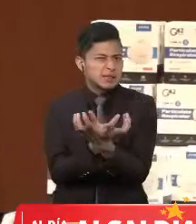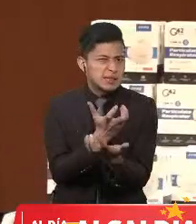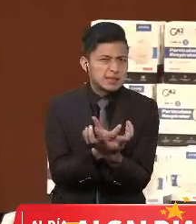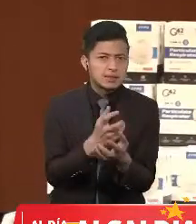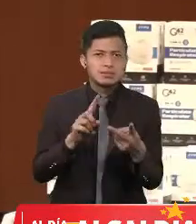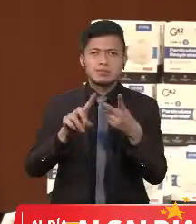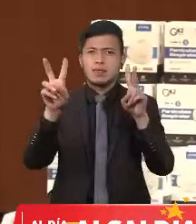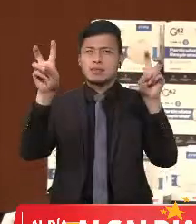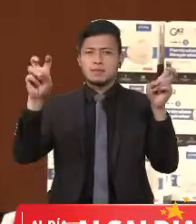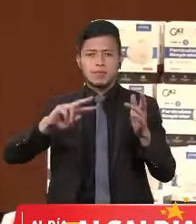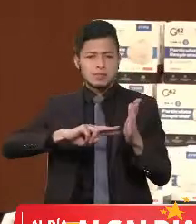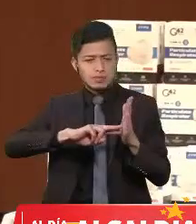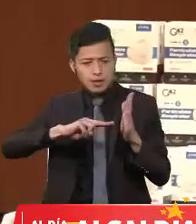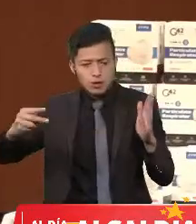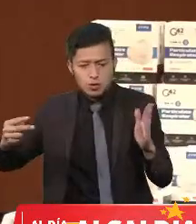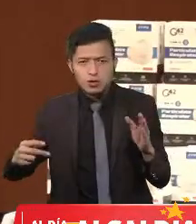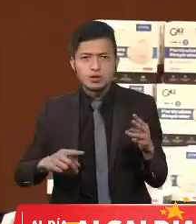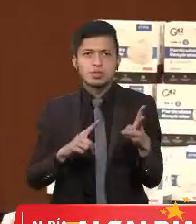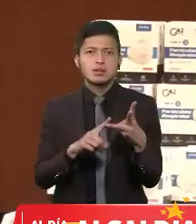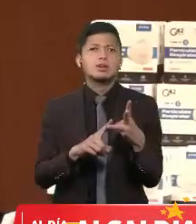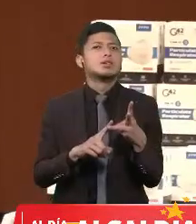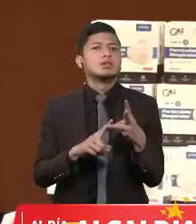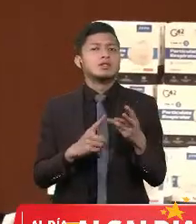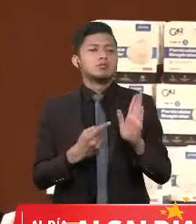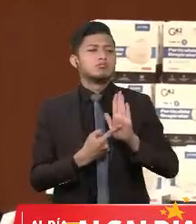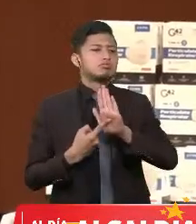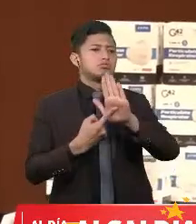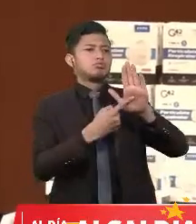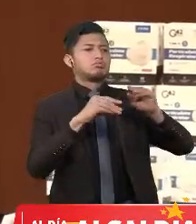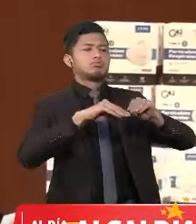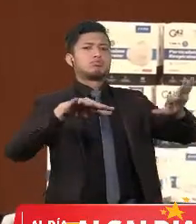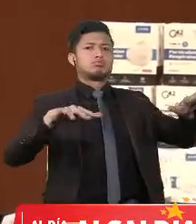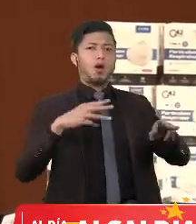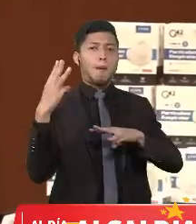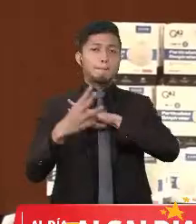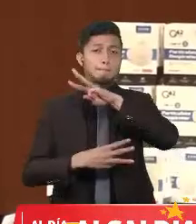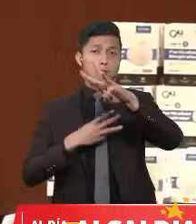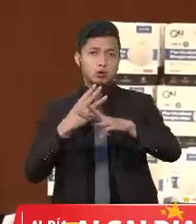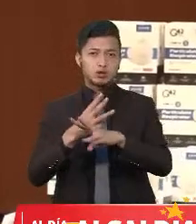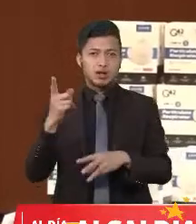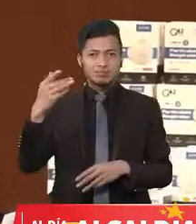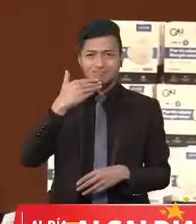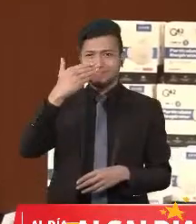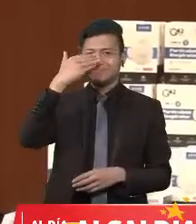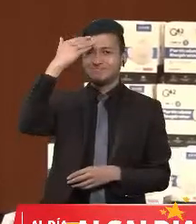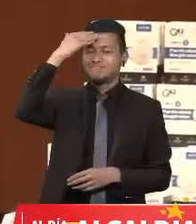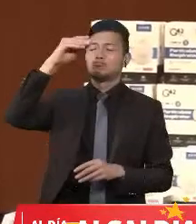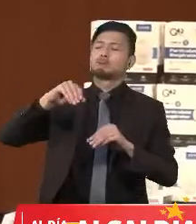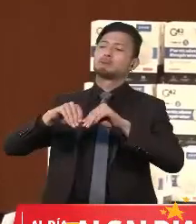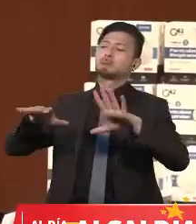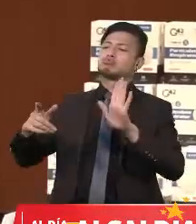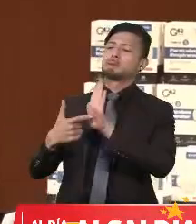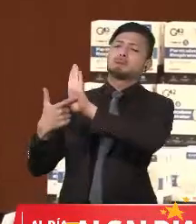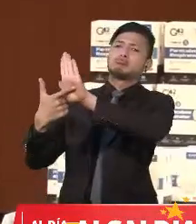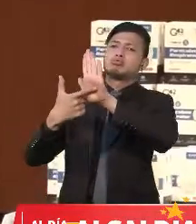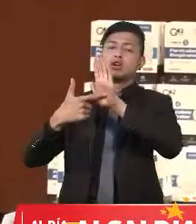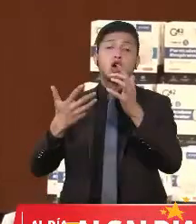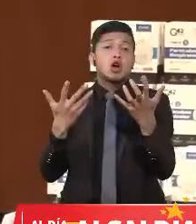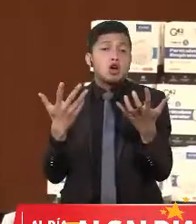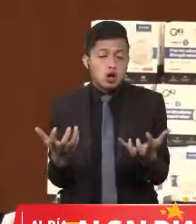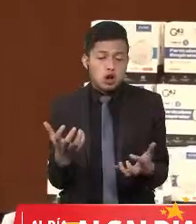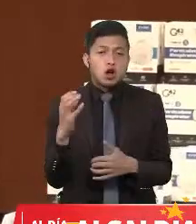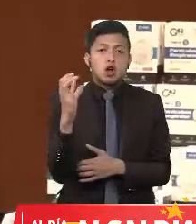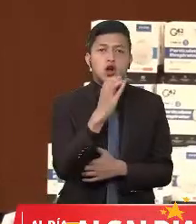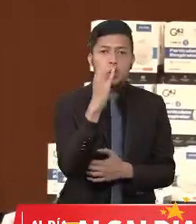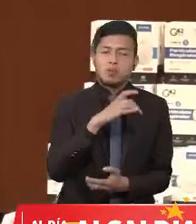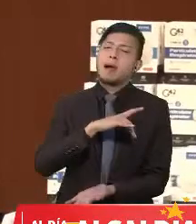tecnología, en la Expo Mundial que tendrá lugar este año en Emiratos Árabes Unidos y donde, por supuesto, Colombia tendrá un